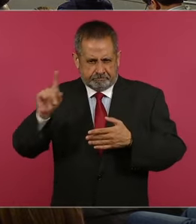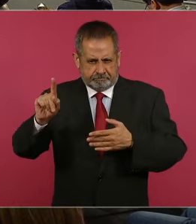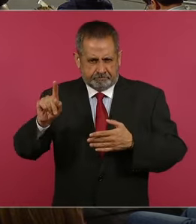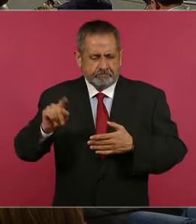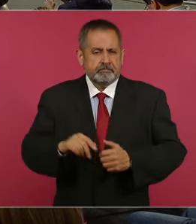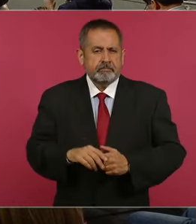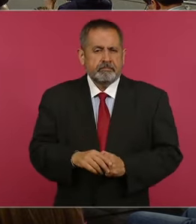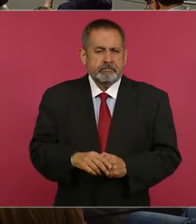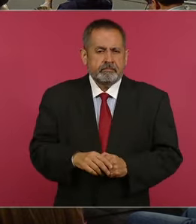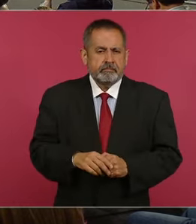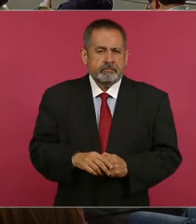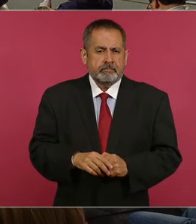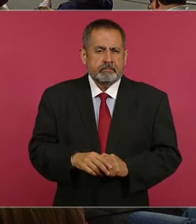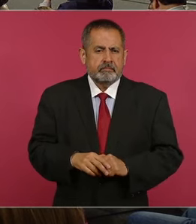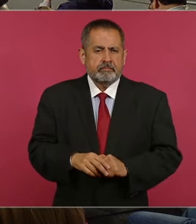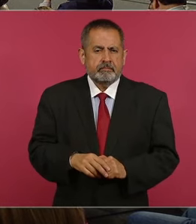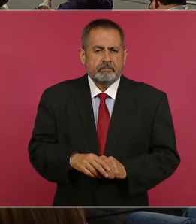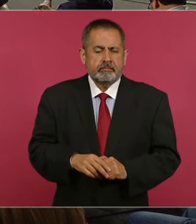monto mínimo